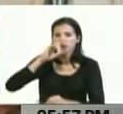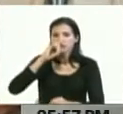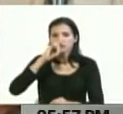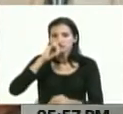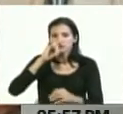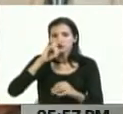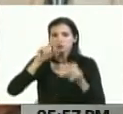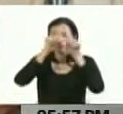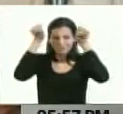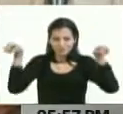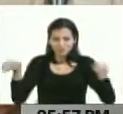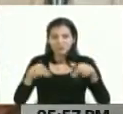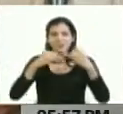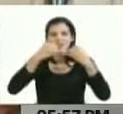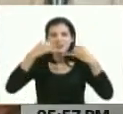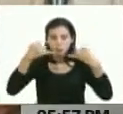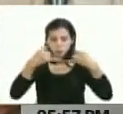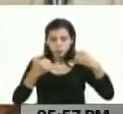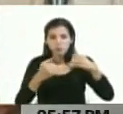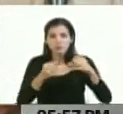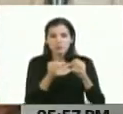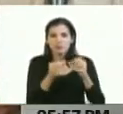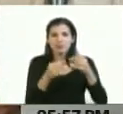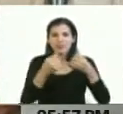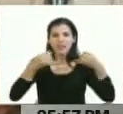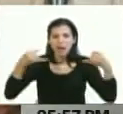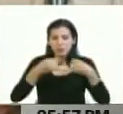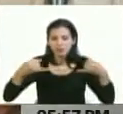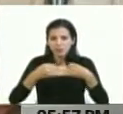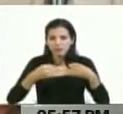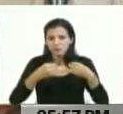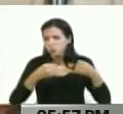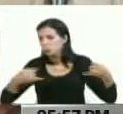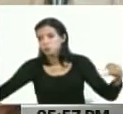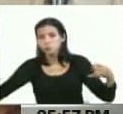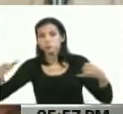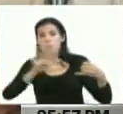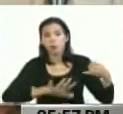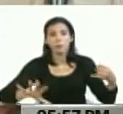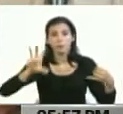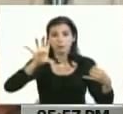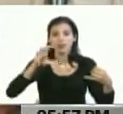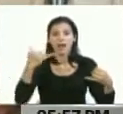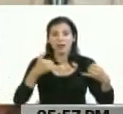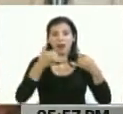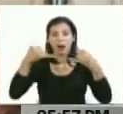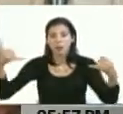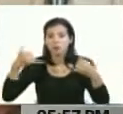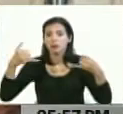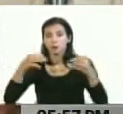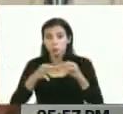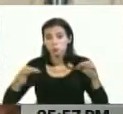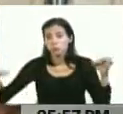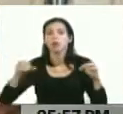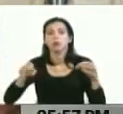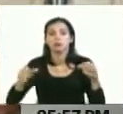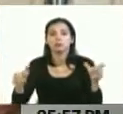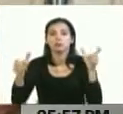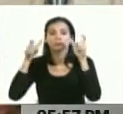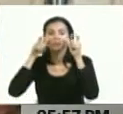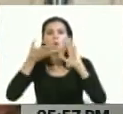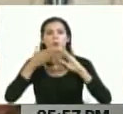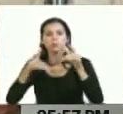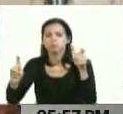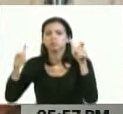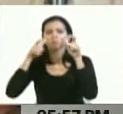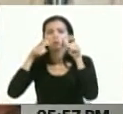cableados, 30.000 kilómetros de cableado que hay a lo largo y ancho del país, pues entonces también está la Contraloría Social. Acuda a cualquier autoridad que